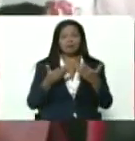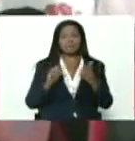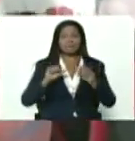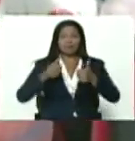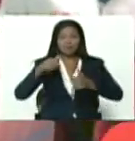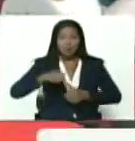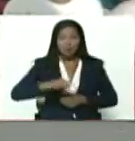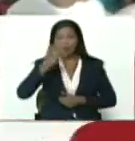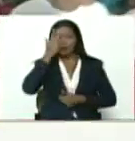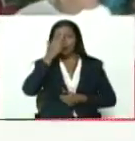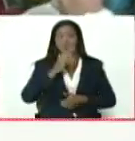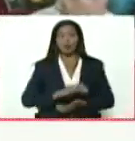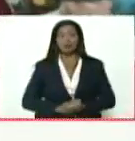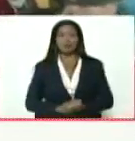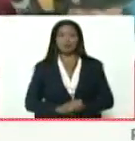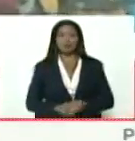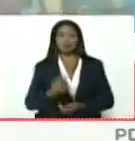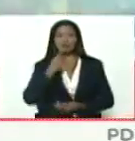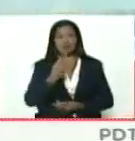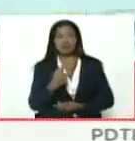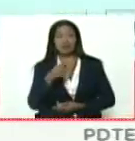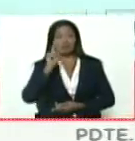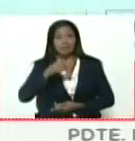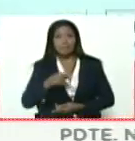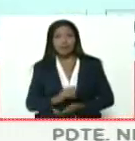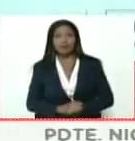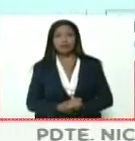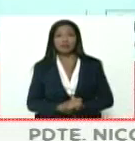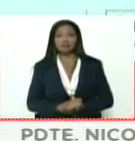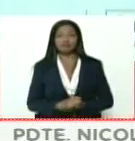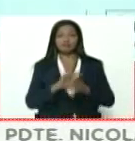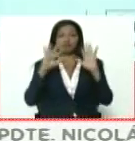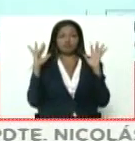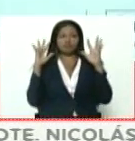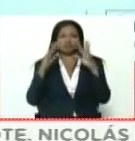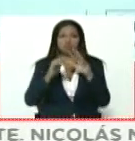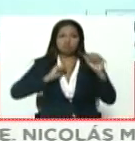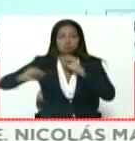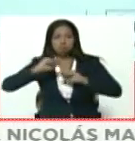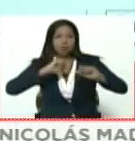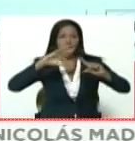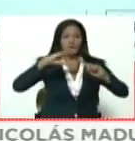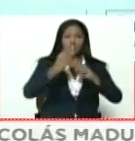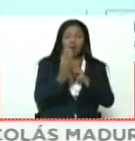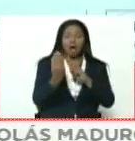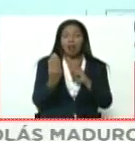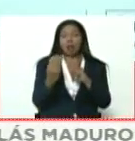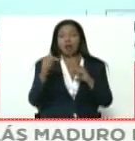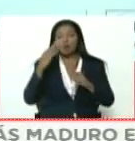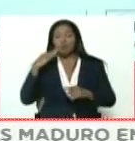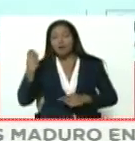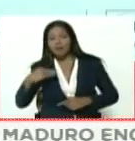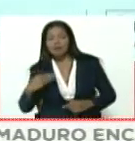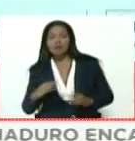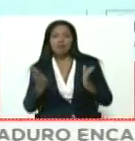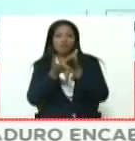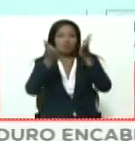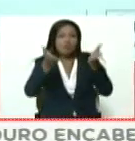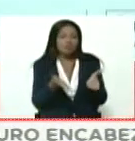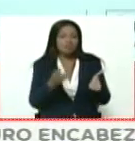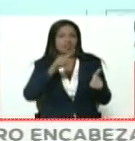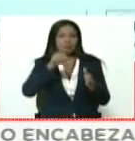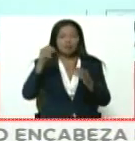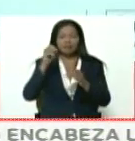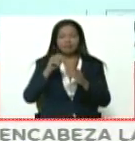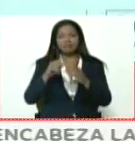carnavales. Yo decreté, producto de todo este inmenso movimiento cultural, juvenil, estudiantil, de